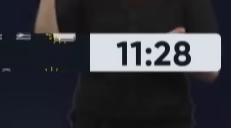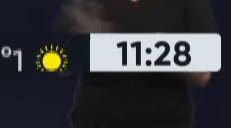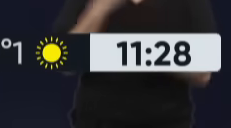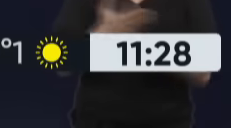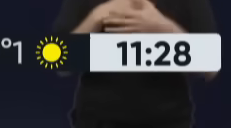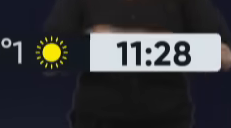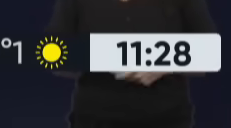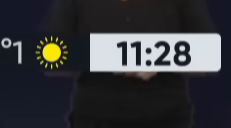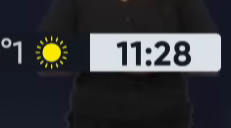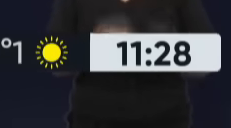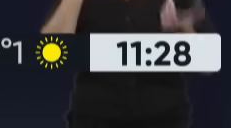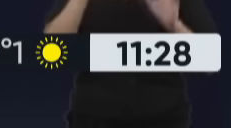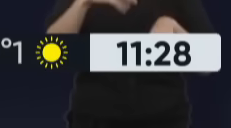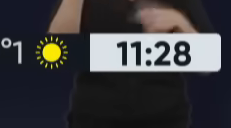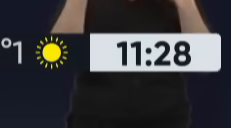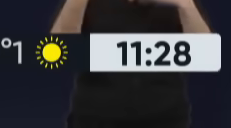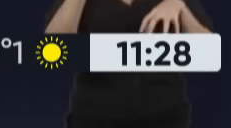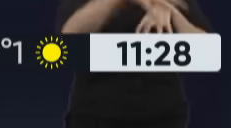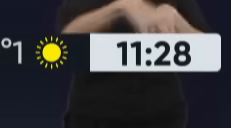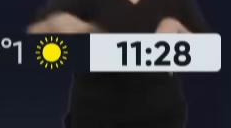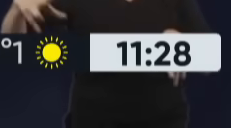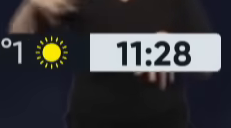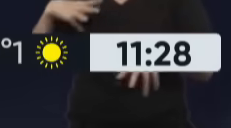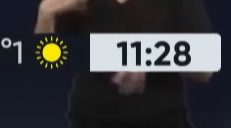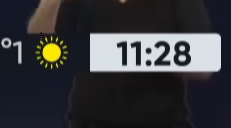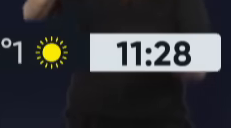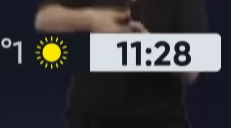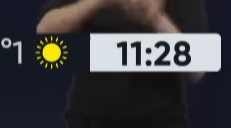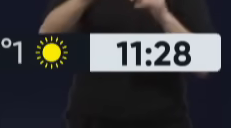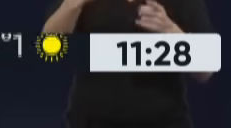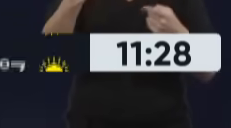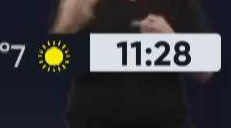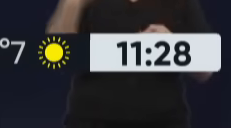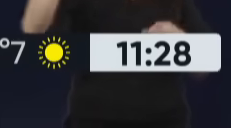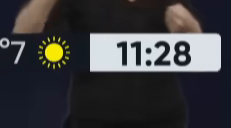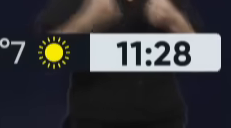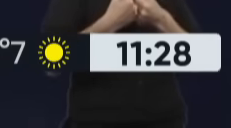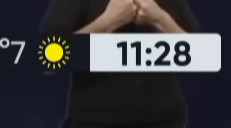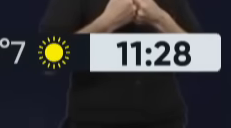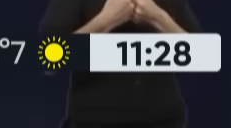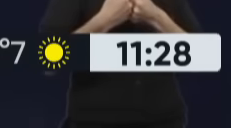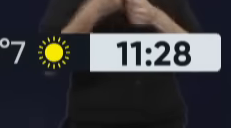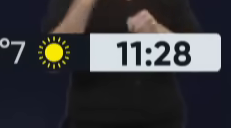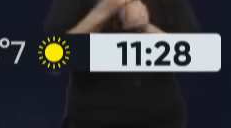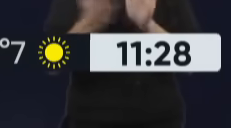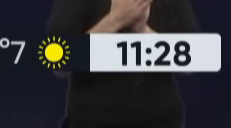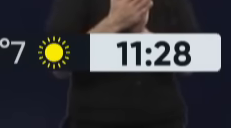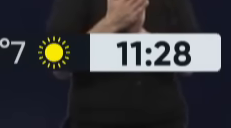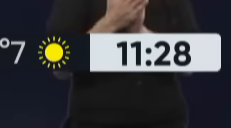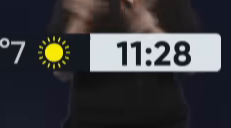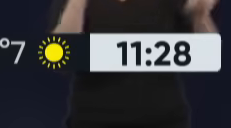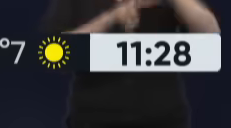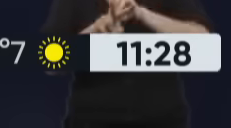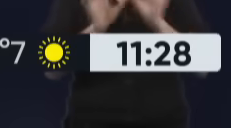Con inversión del sector privado en un país ordenado y estable, Argentina se encamina en el sendero de los